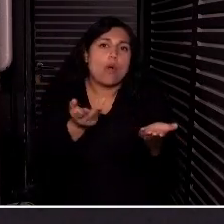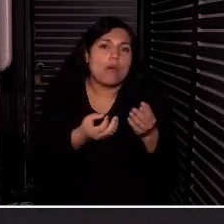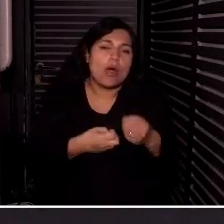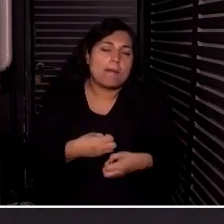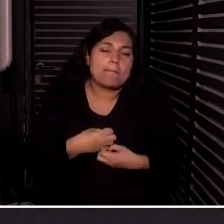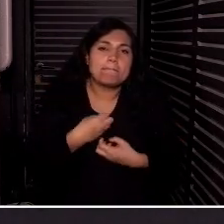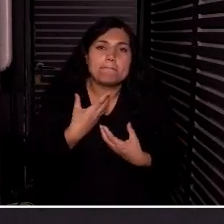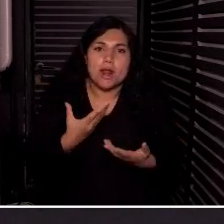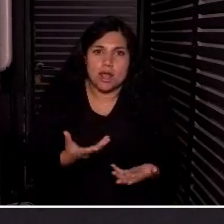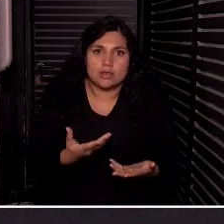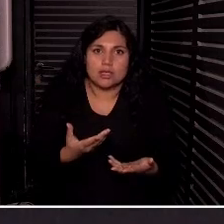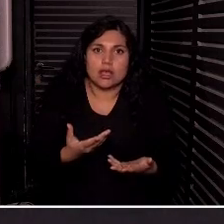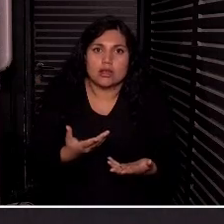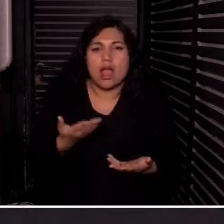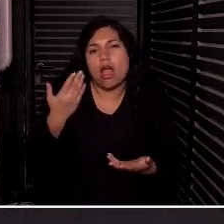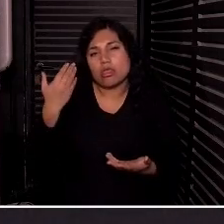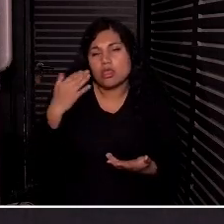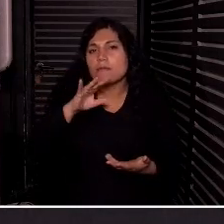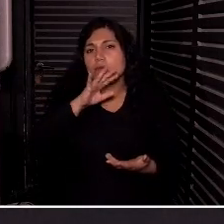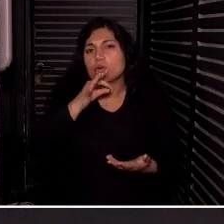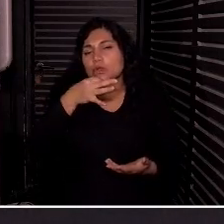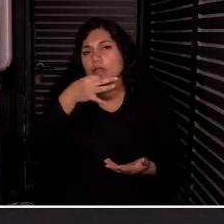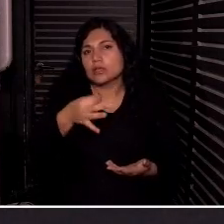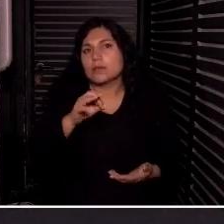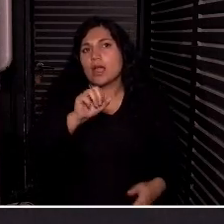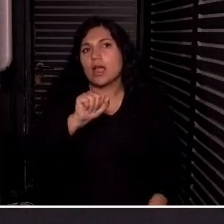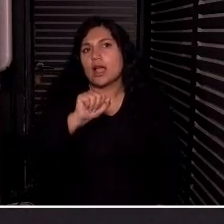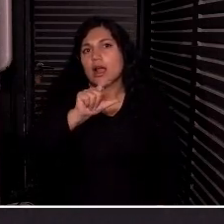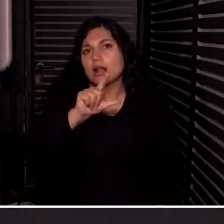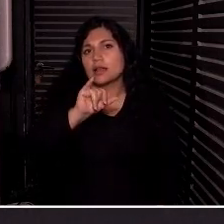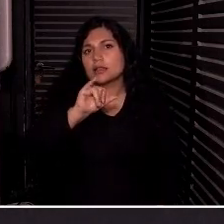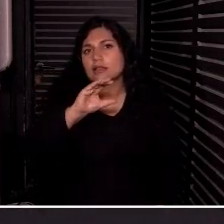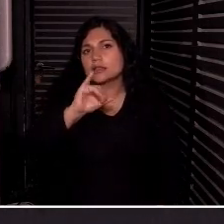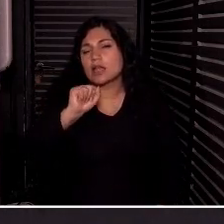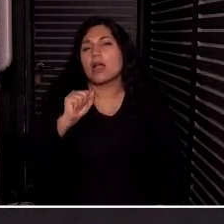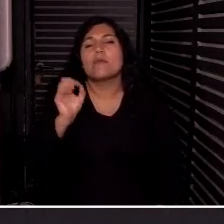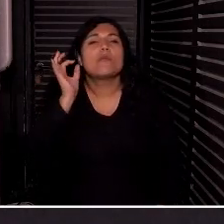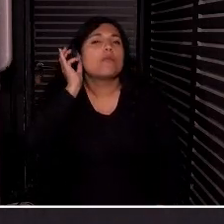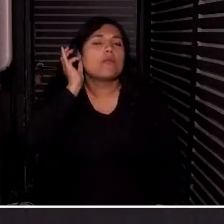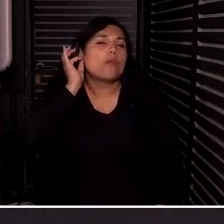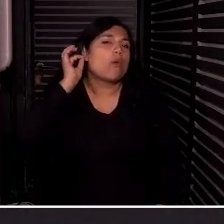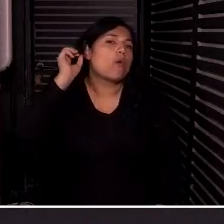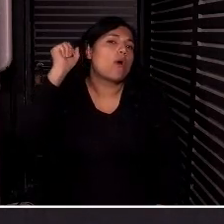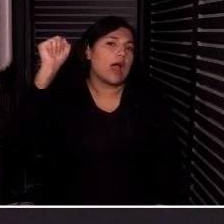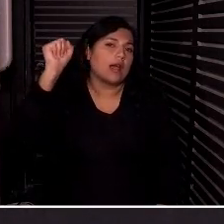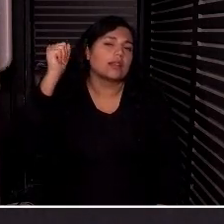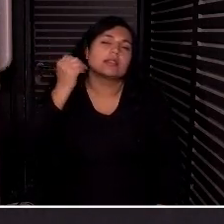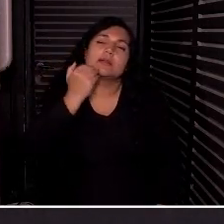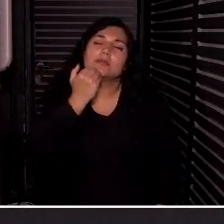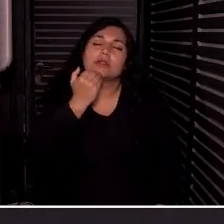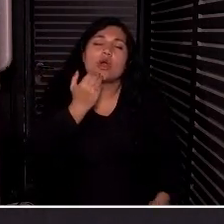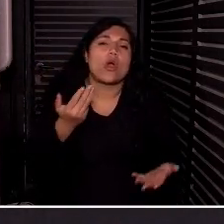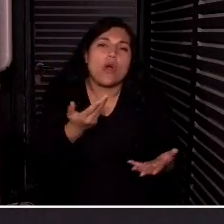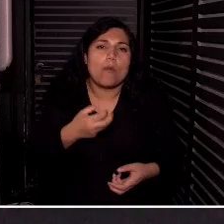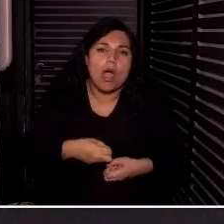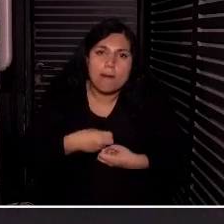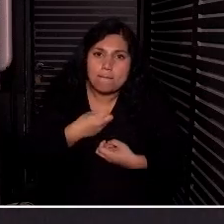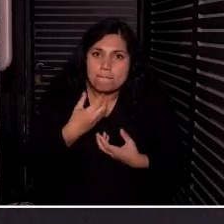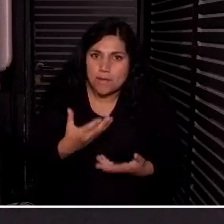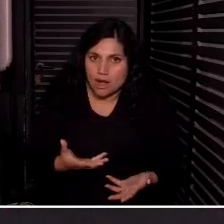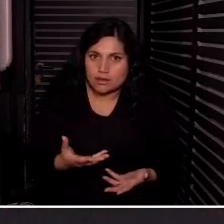hace unos minutos hablaba Alicia sobre la la feminista un programa feminista Cómo se expresan